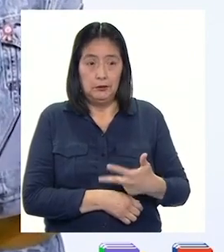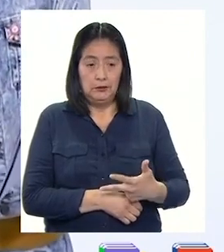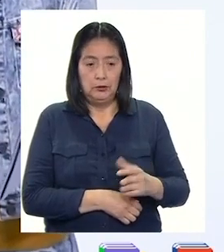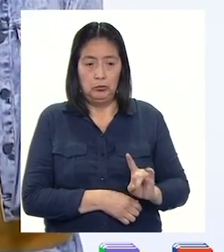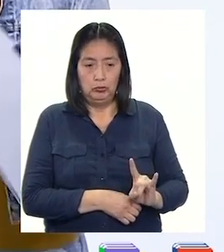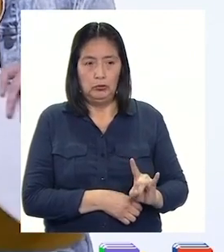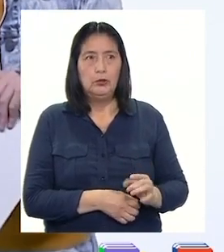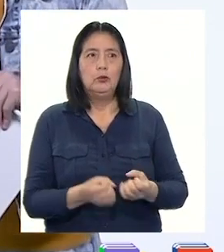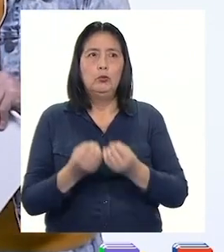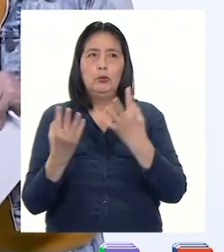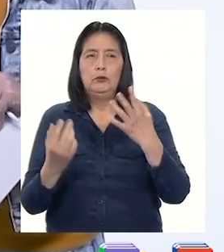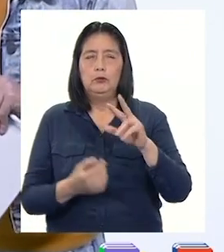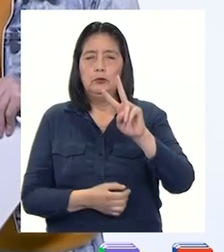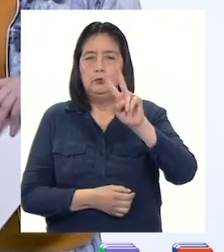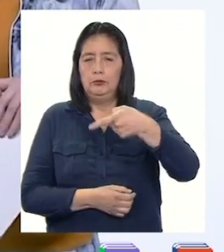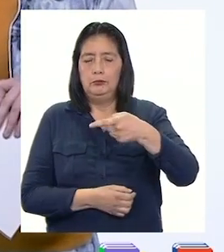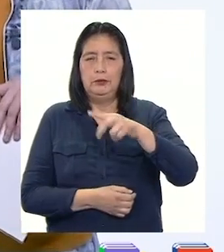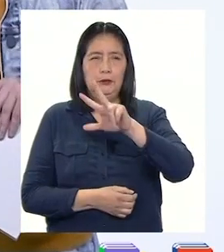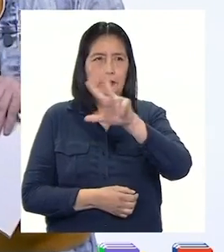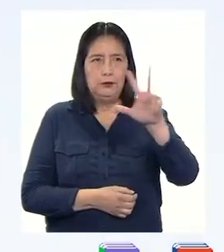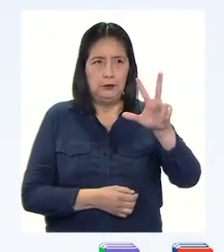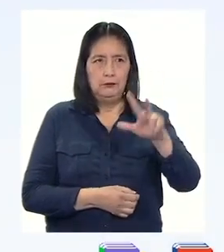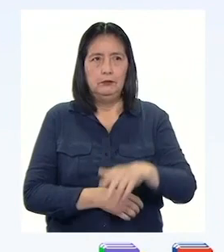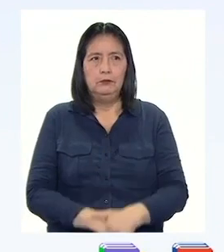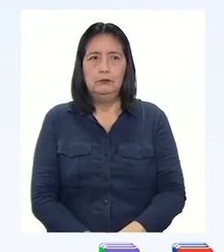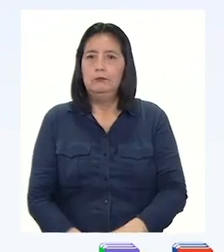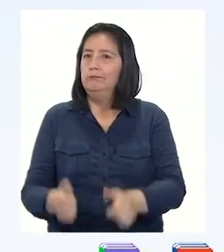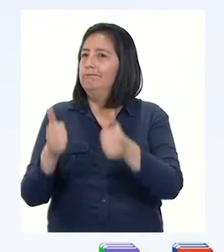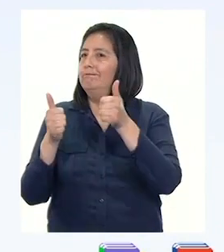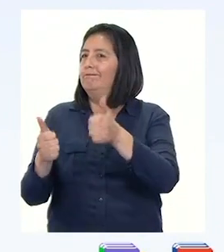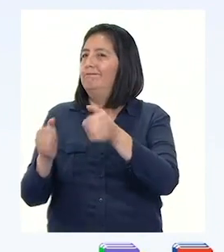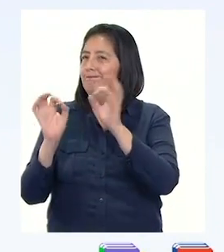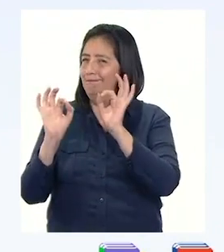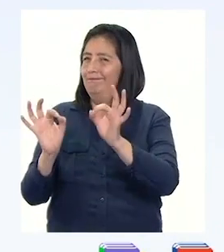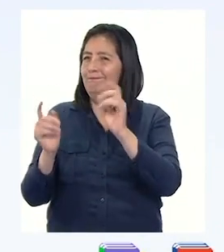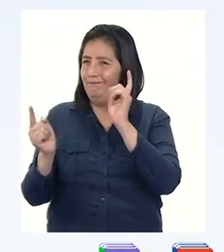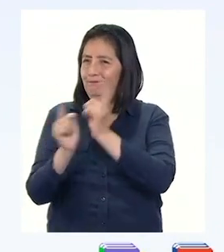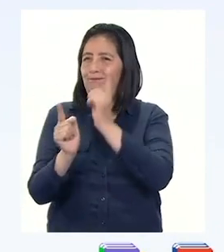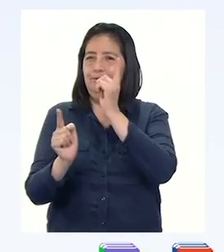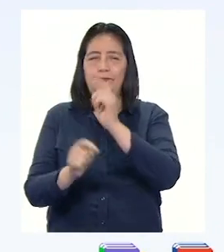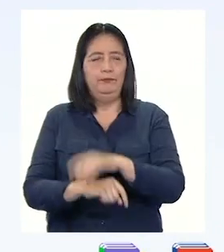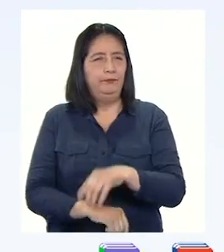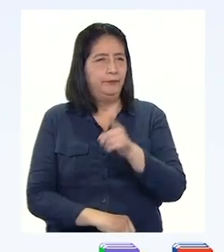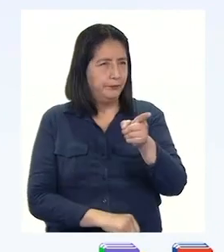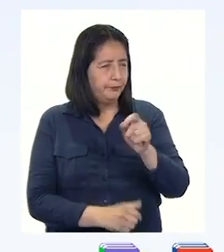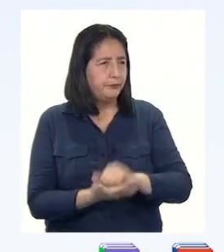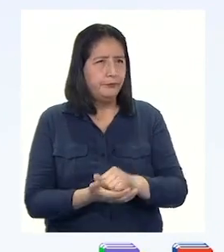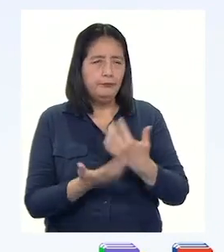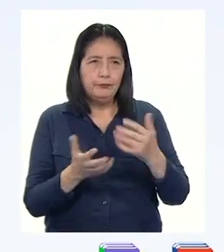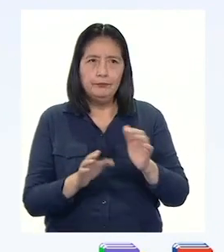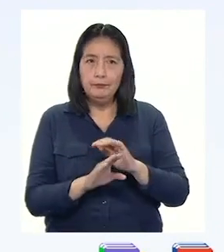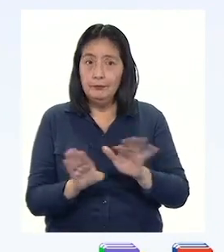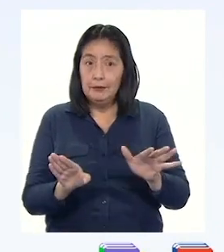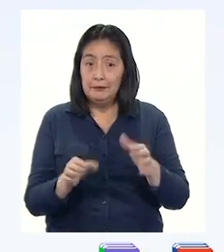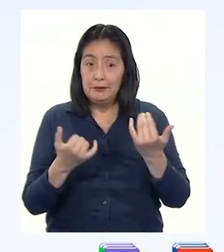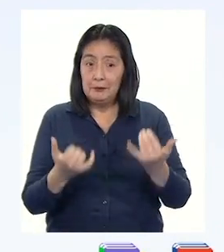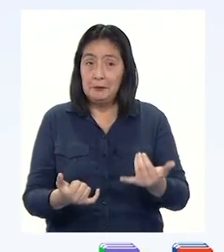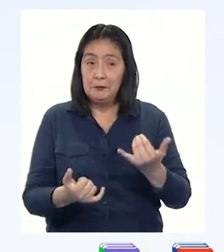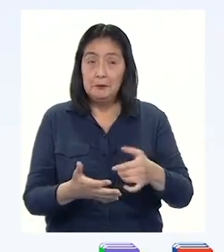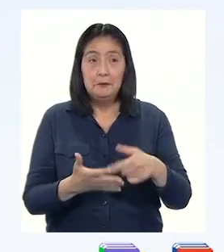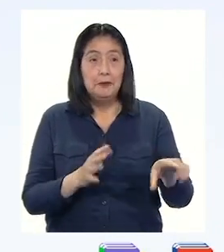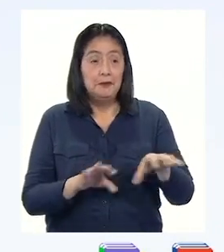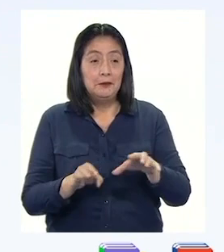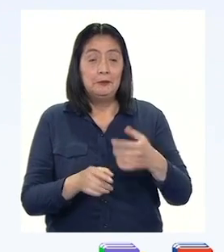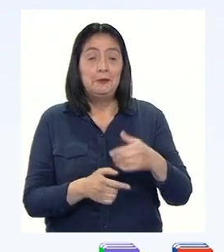lo tanto, el número es 2033. ¡Correcto, Lucía! ¿Qué les parece si terminando el programa